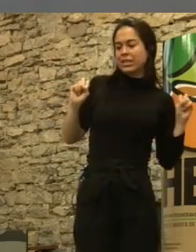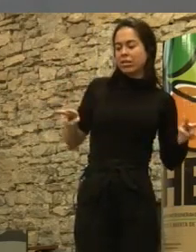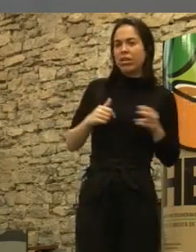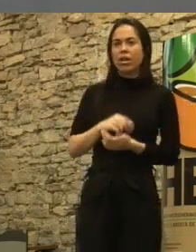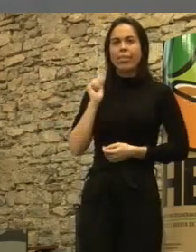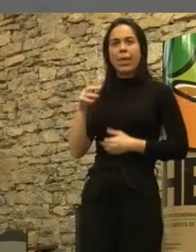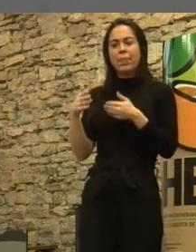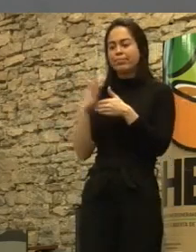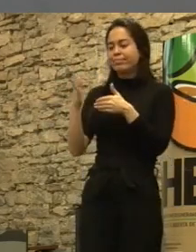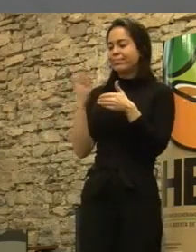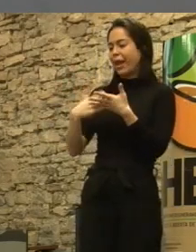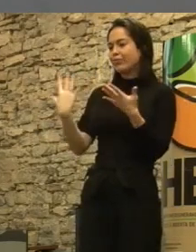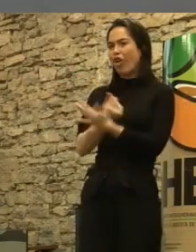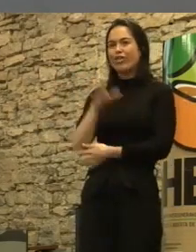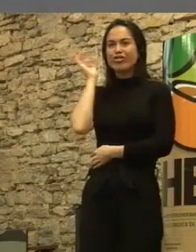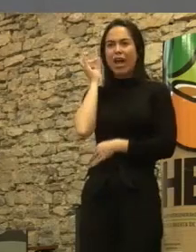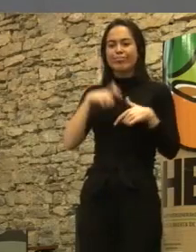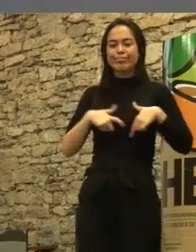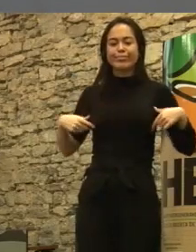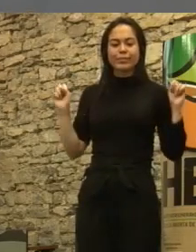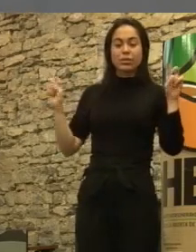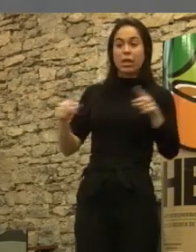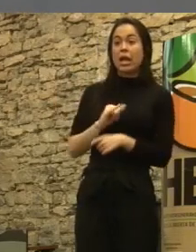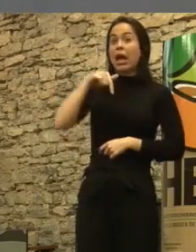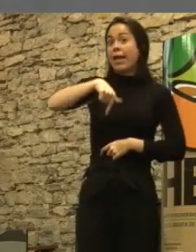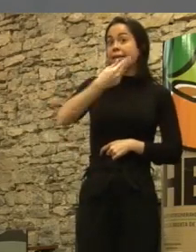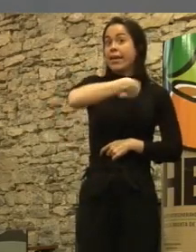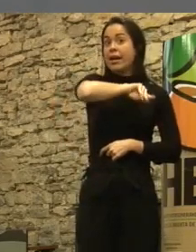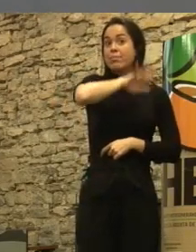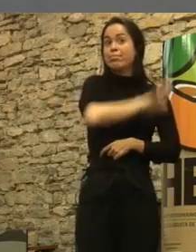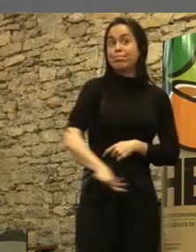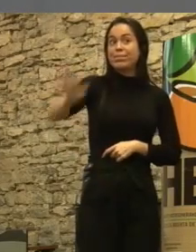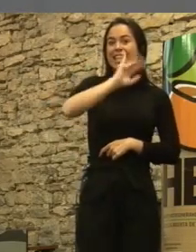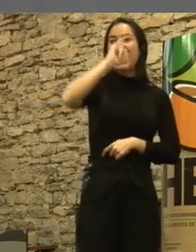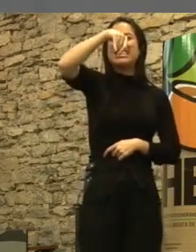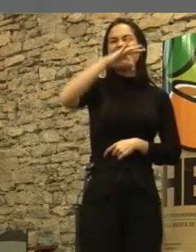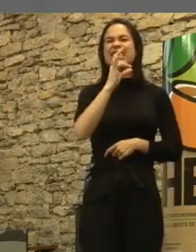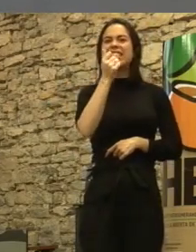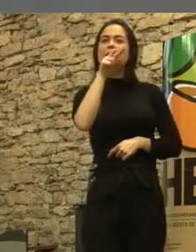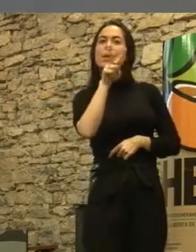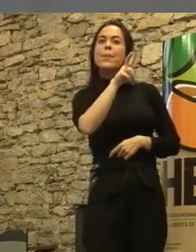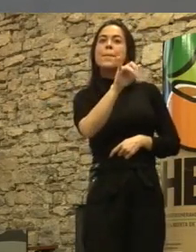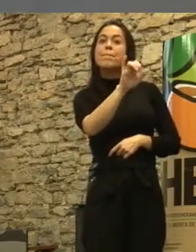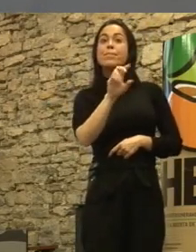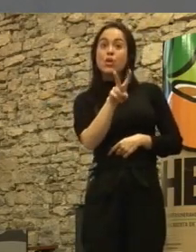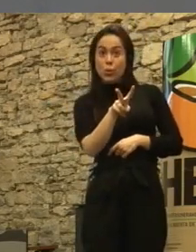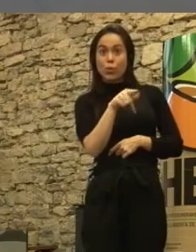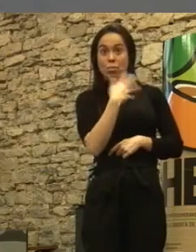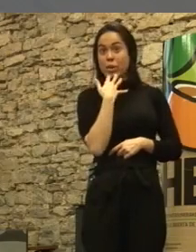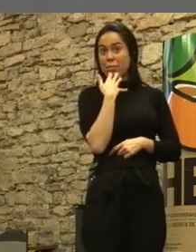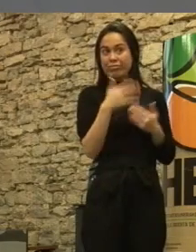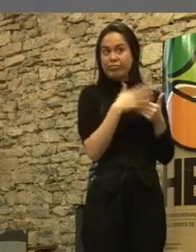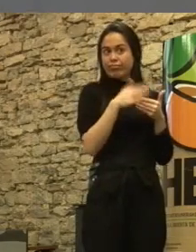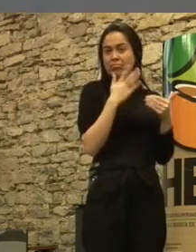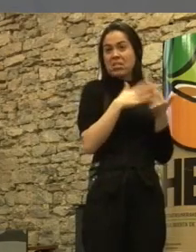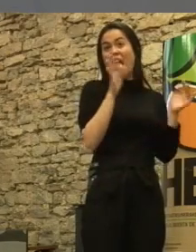con topless importada. En España no será raro con Interview, que os ha acostumbrado a todos a tener topless en los medios, pero si lo pensamos, ¿de